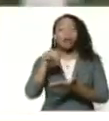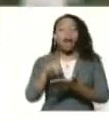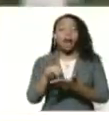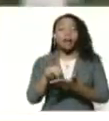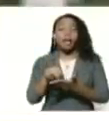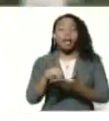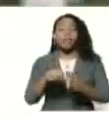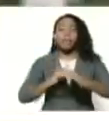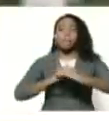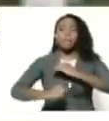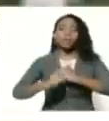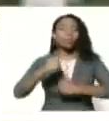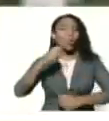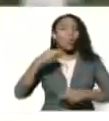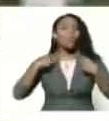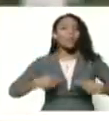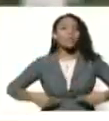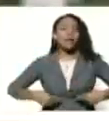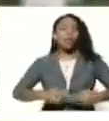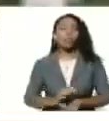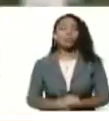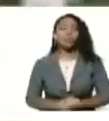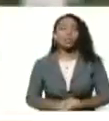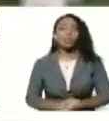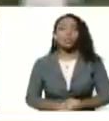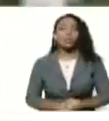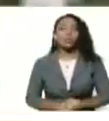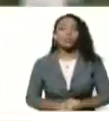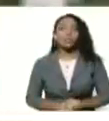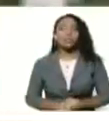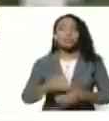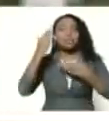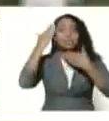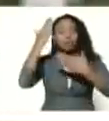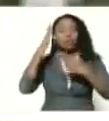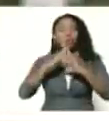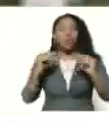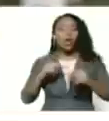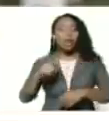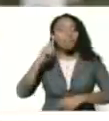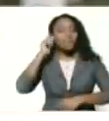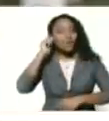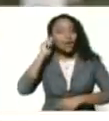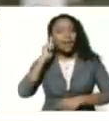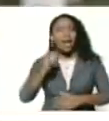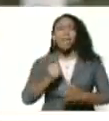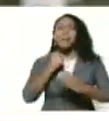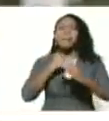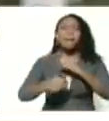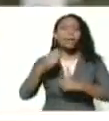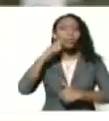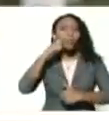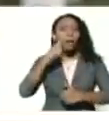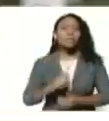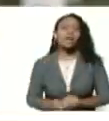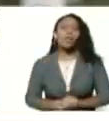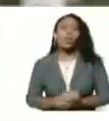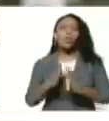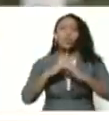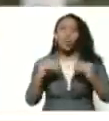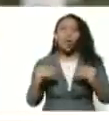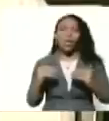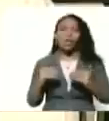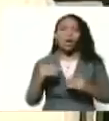de Parto Humanizado. Janet, mi saludo a todas las mujeres de parto humanizado, a todas las